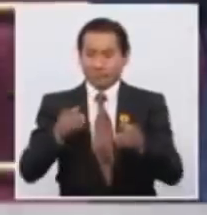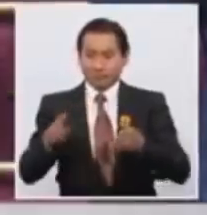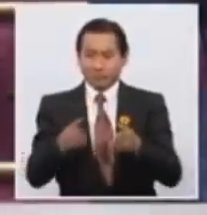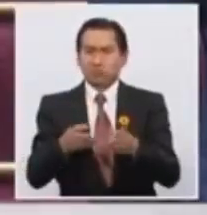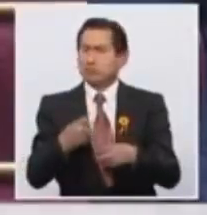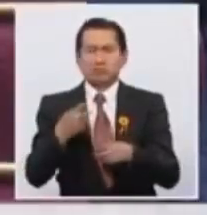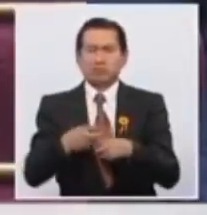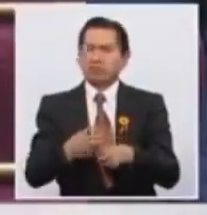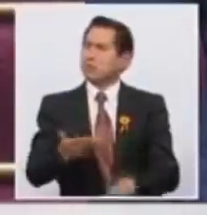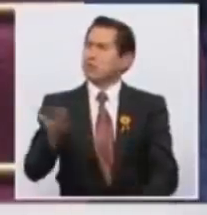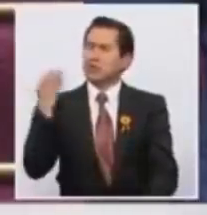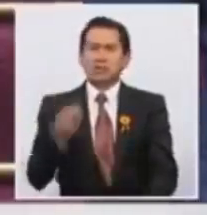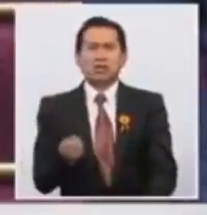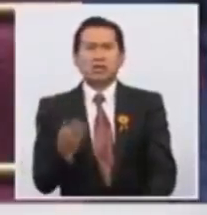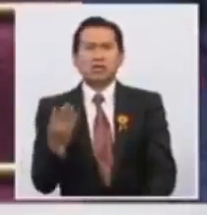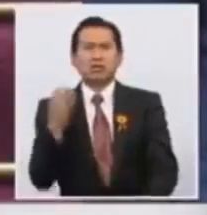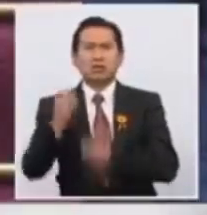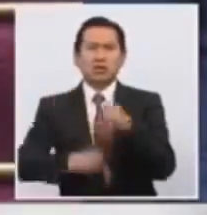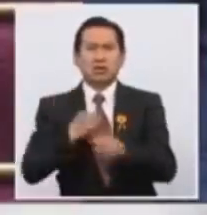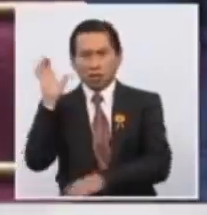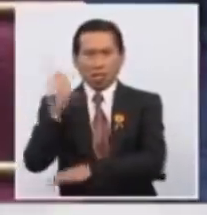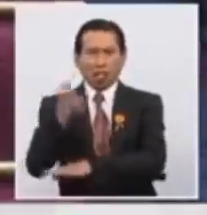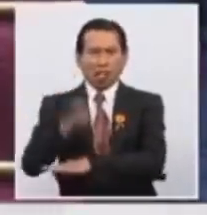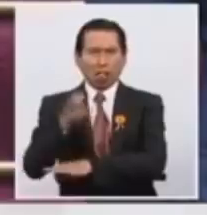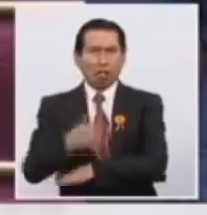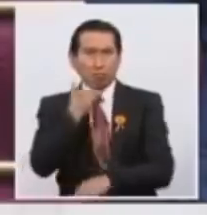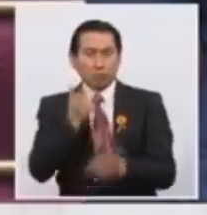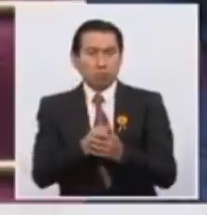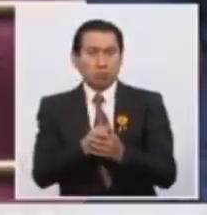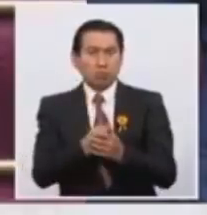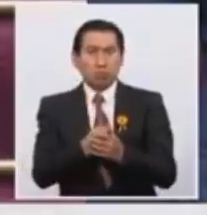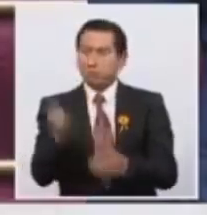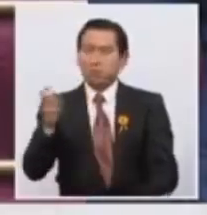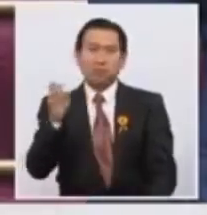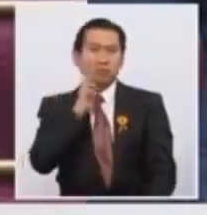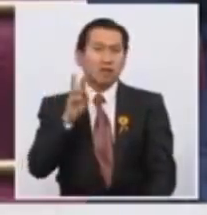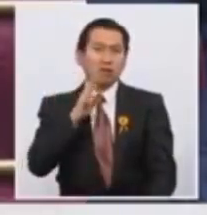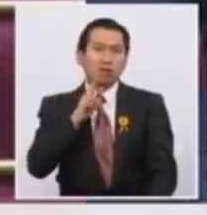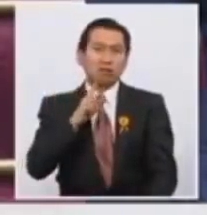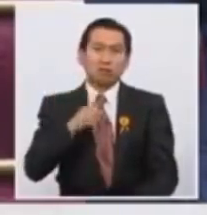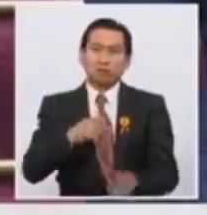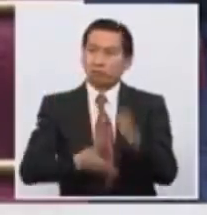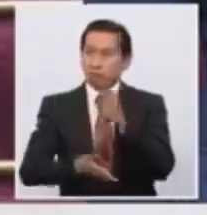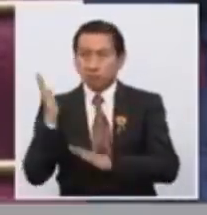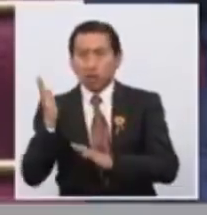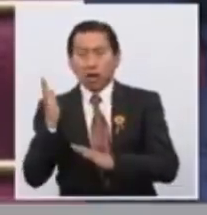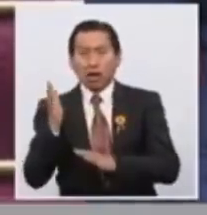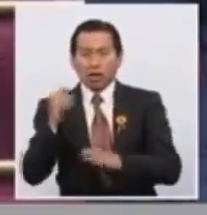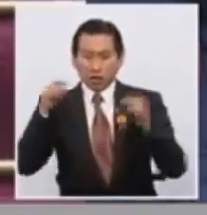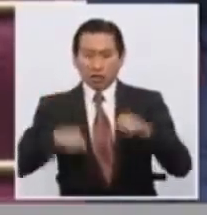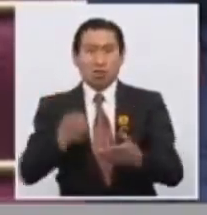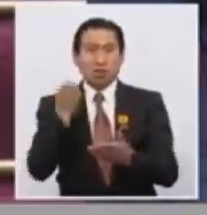después de 14 años de gobierno autoritario tras la salida de morales nos encontramos con una